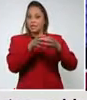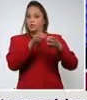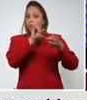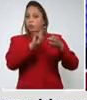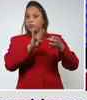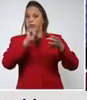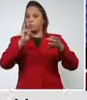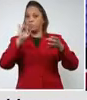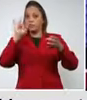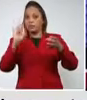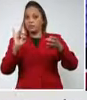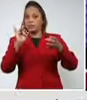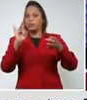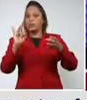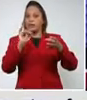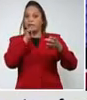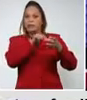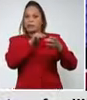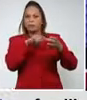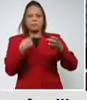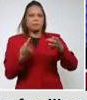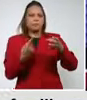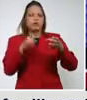que se confirmaron ayer,